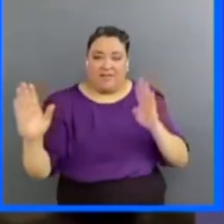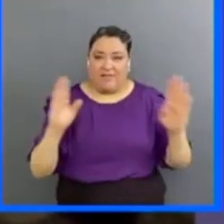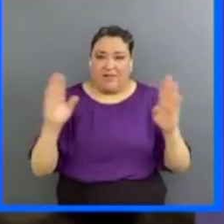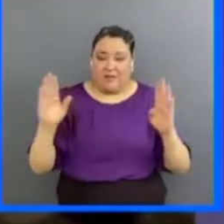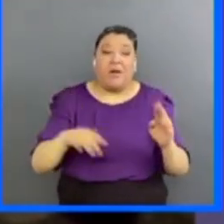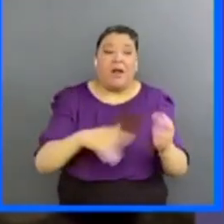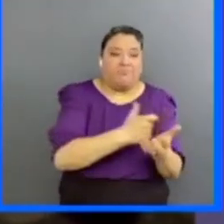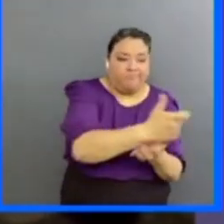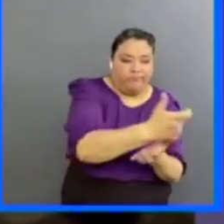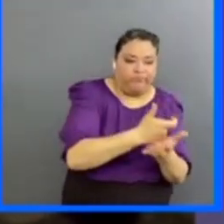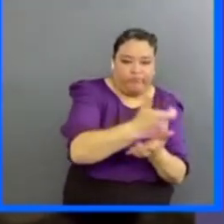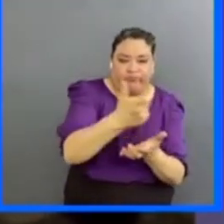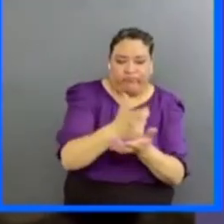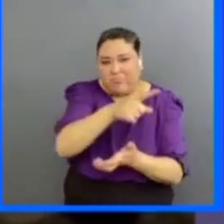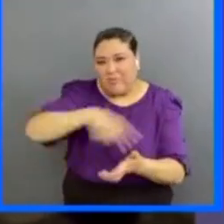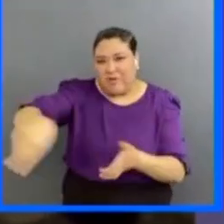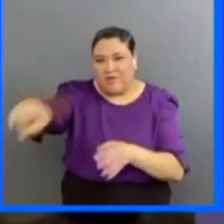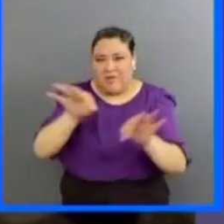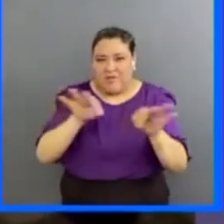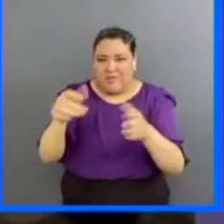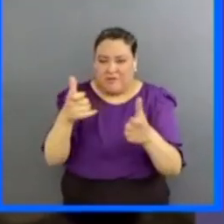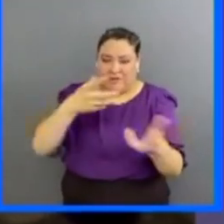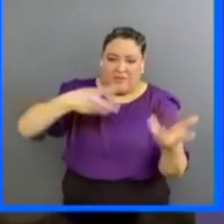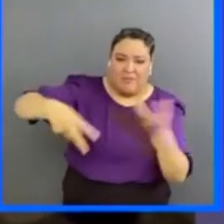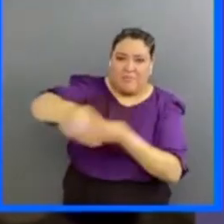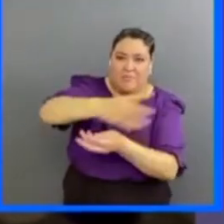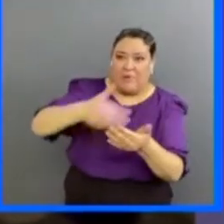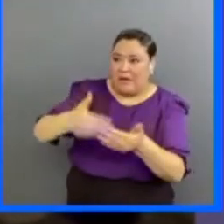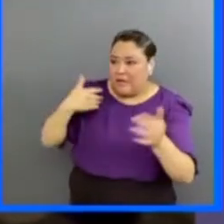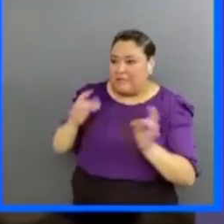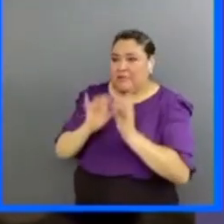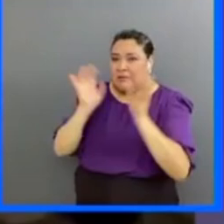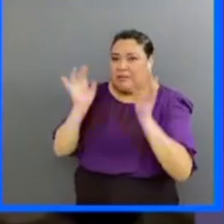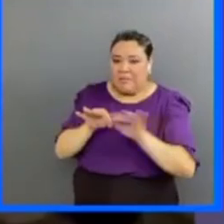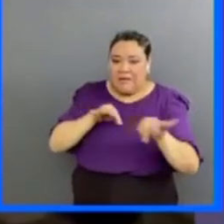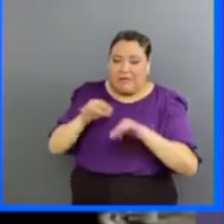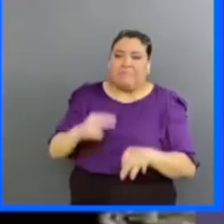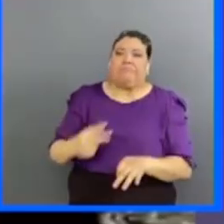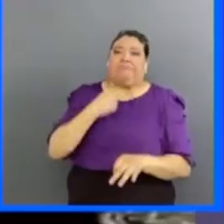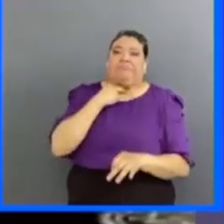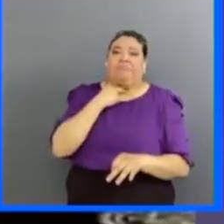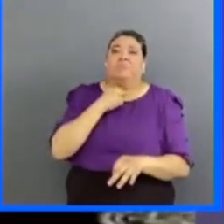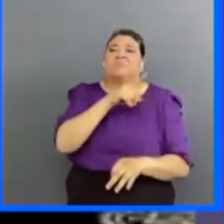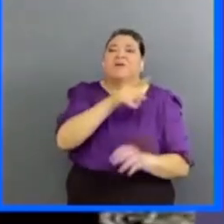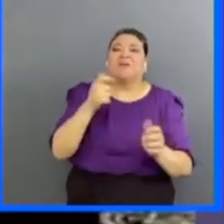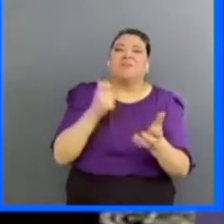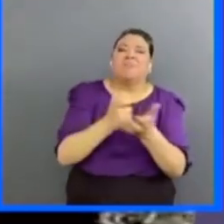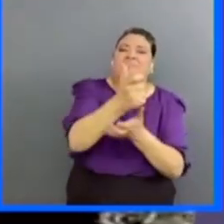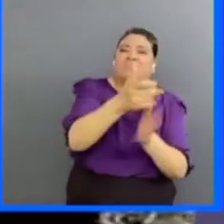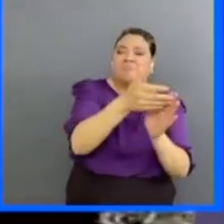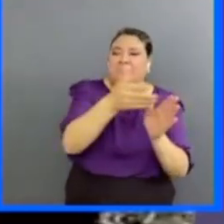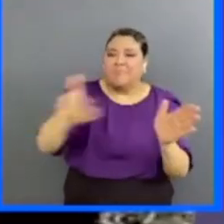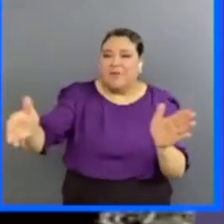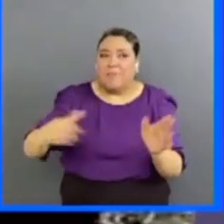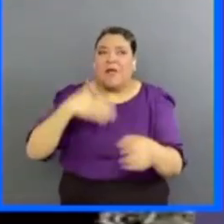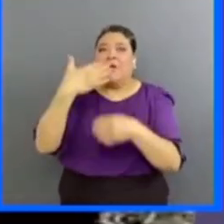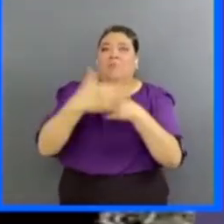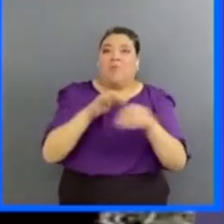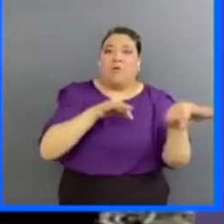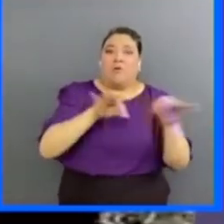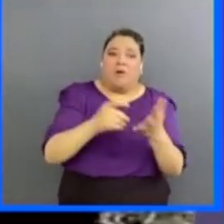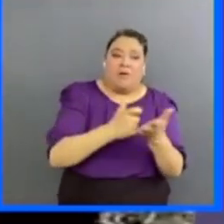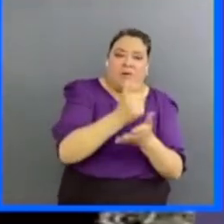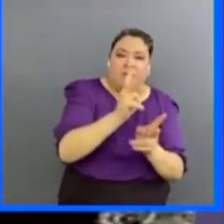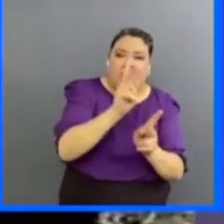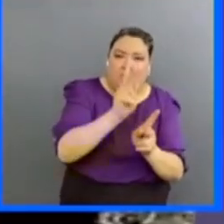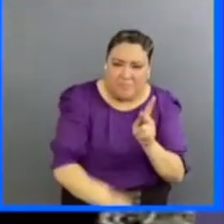estabilidad temporal luego de semanas de parálisis. El objetivo de esta extensión es evitar nuevas interrupciones del financiamiento y lo que tiene que